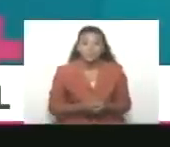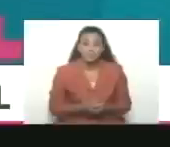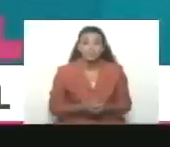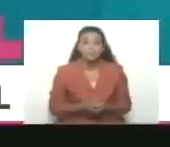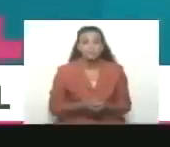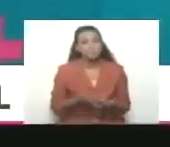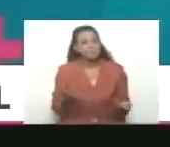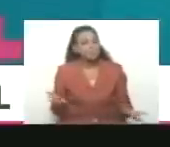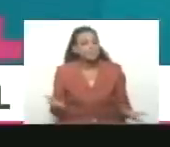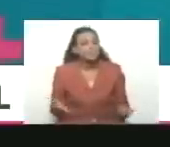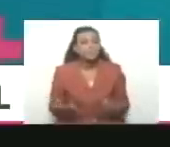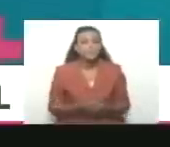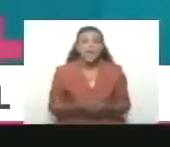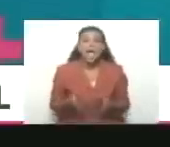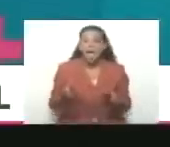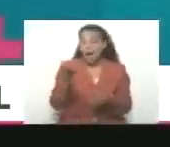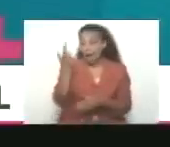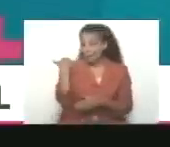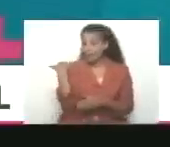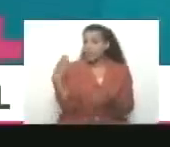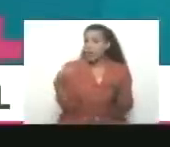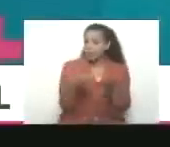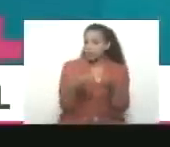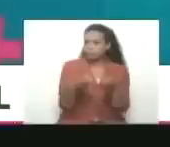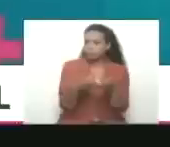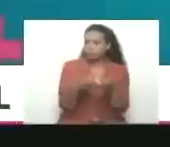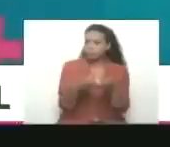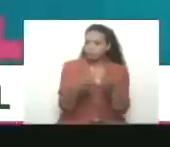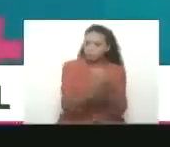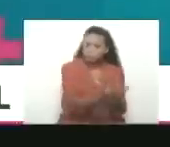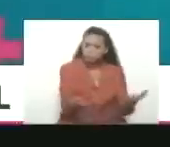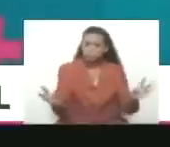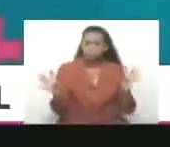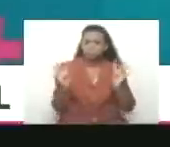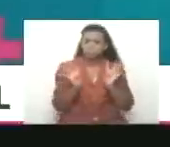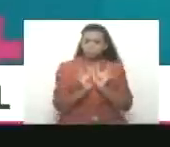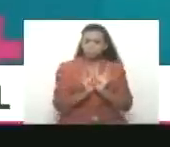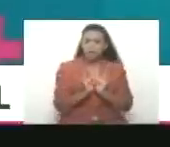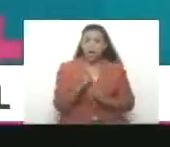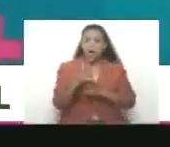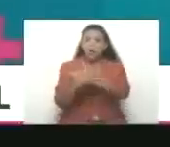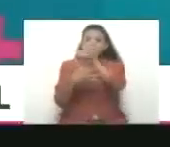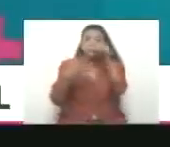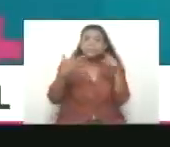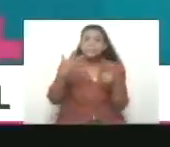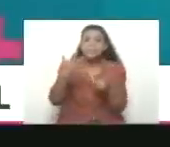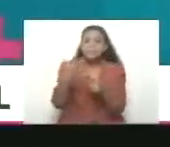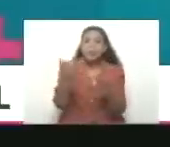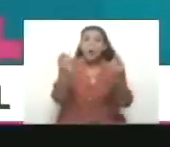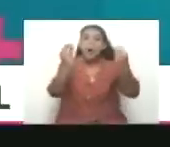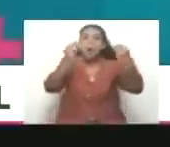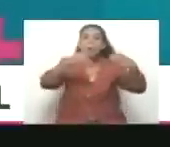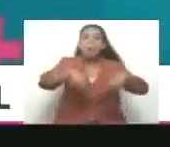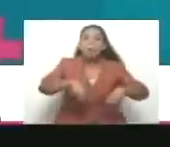hablé en esa reunión muy importante de los cinco consensos